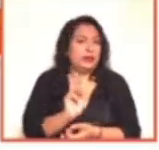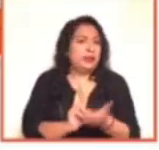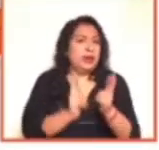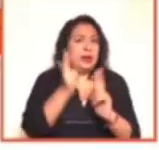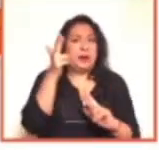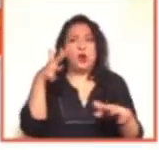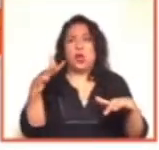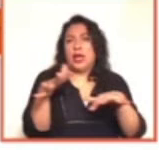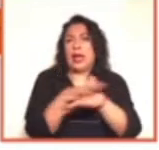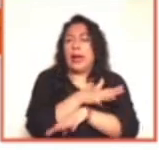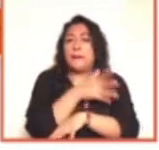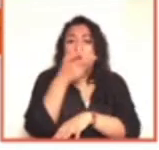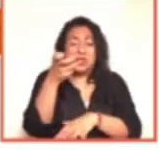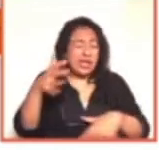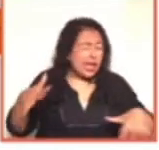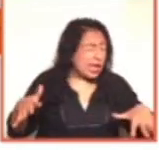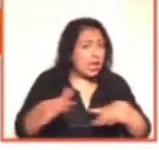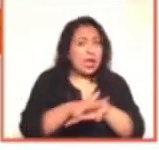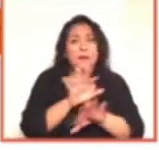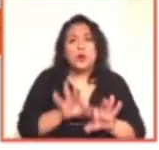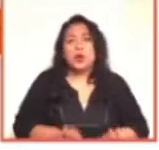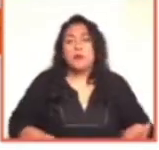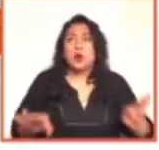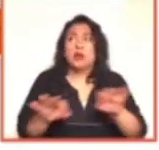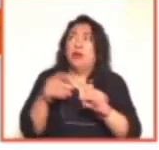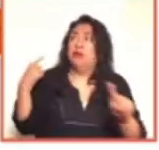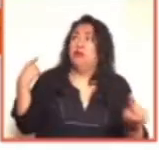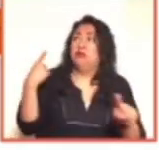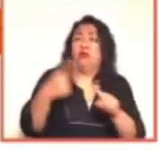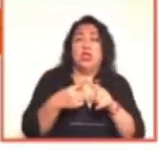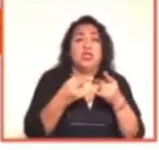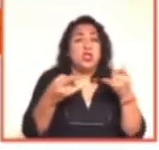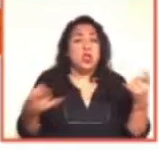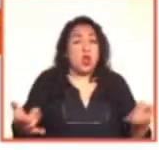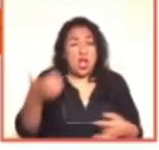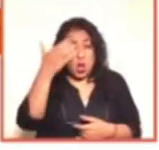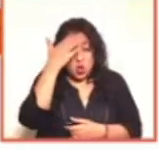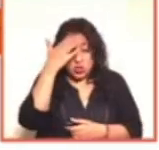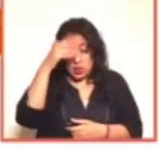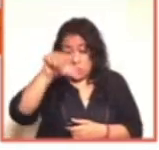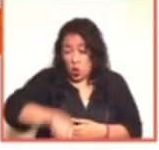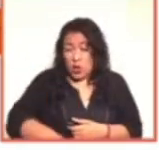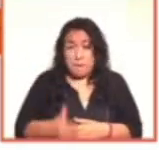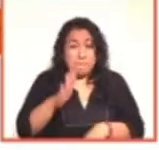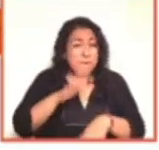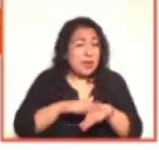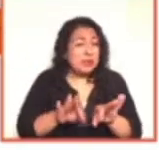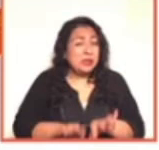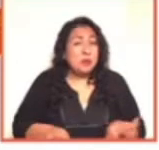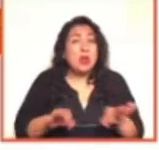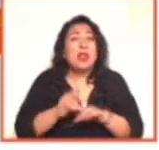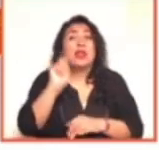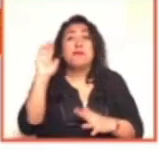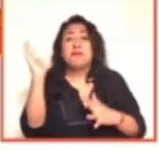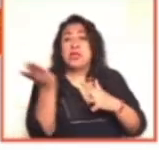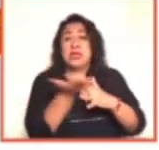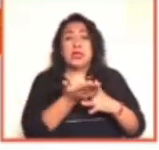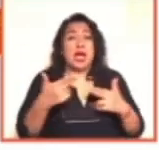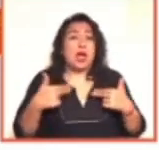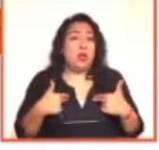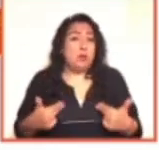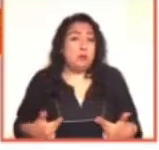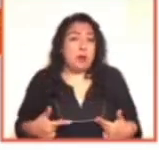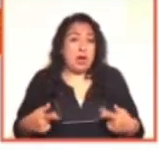más importante que hemos tenido en la historia desde que conocemos la historia, porque implica la mitad de la humanidad.